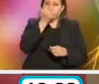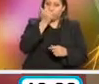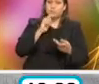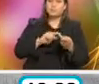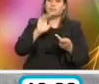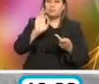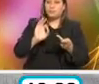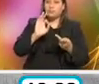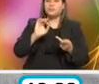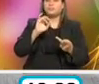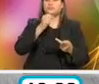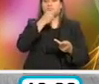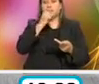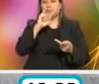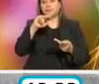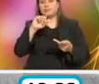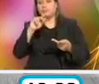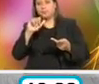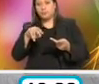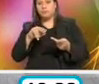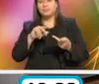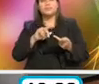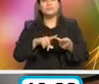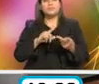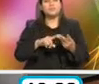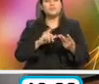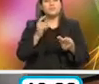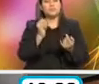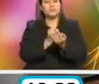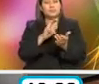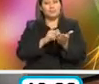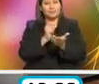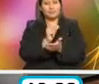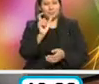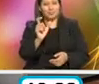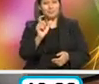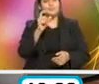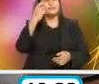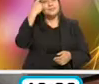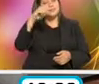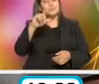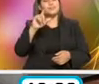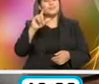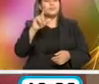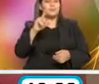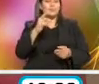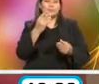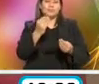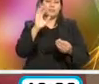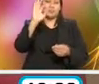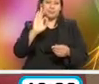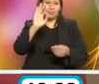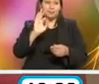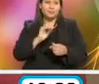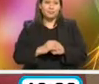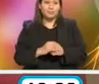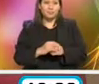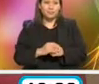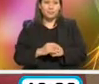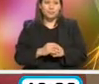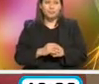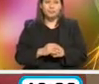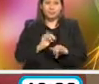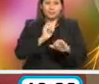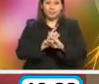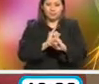estudiantes, para INAPAM. Sí. Y también tenemos muchísimas promociones en